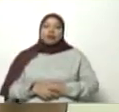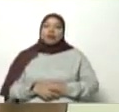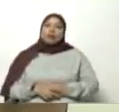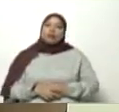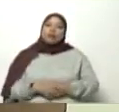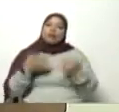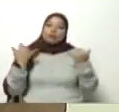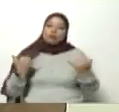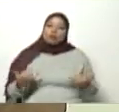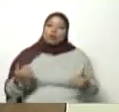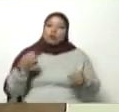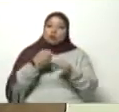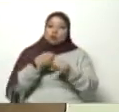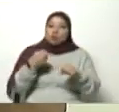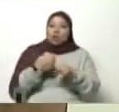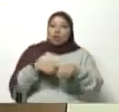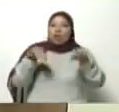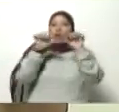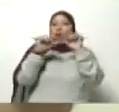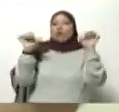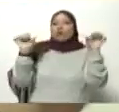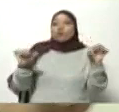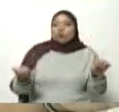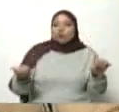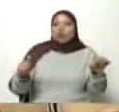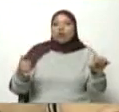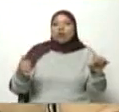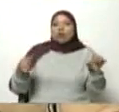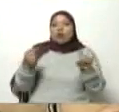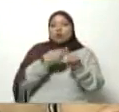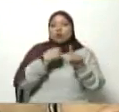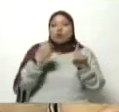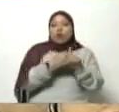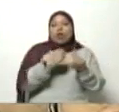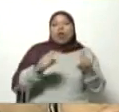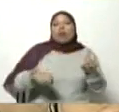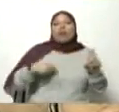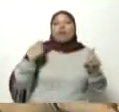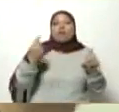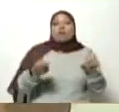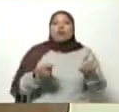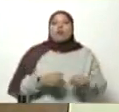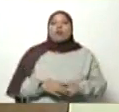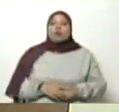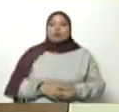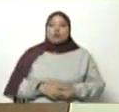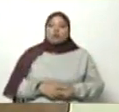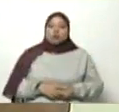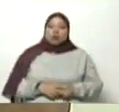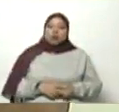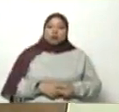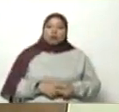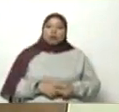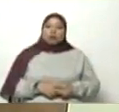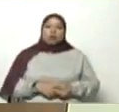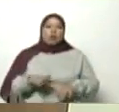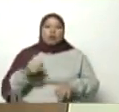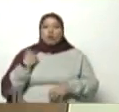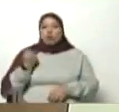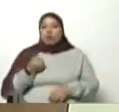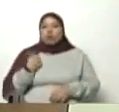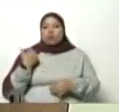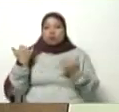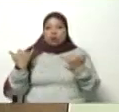Conformada toda la estructura. ¿Para qué? Para las batallas que vienen. Para las batallas que vienen, sean cuales sean.